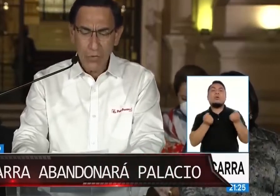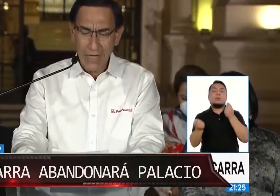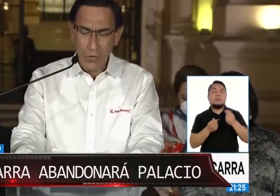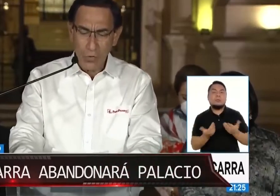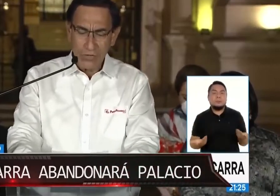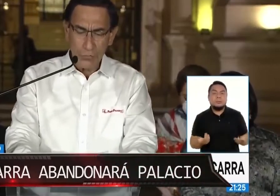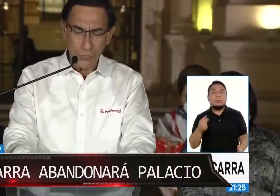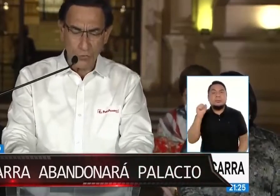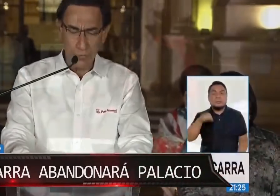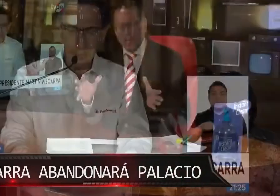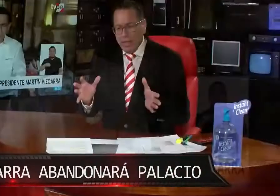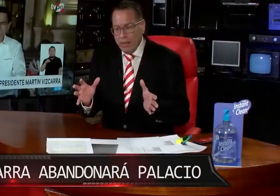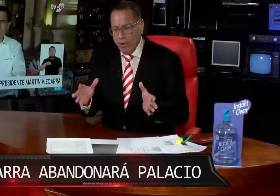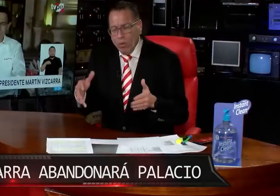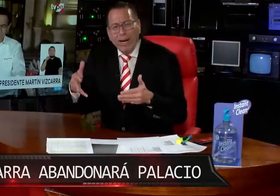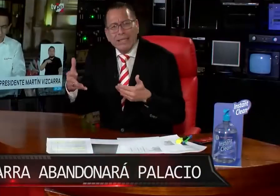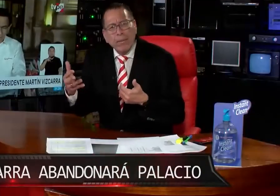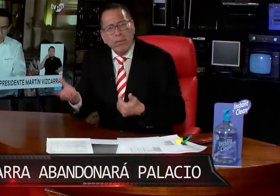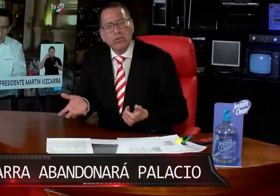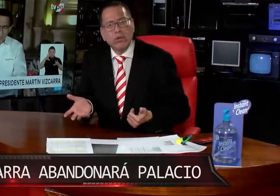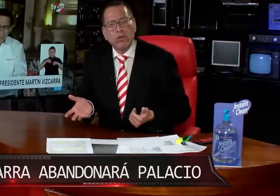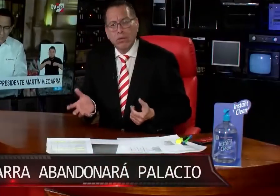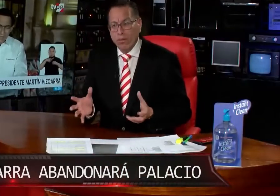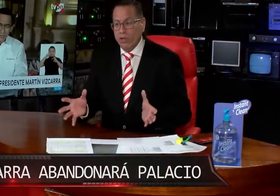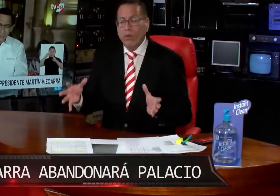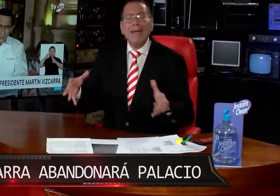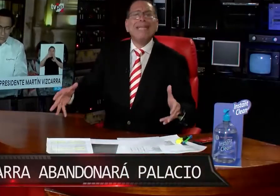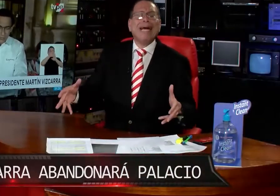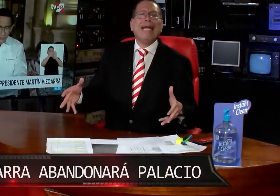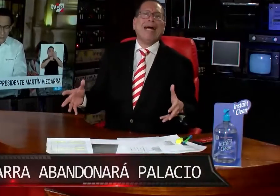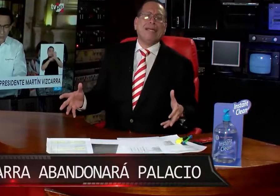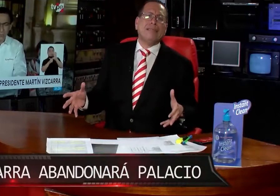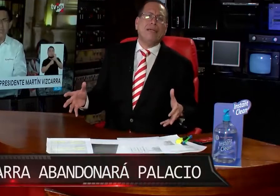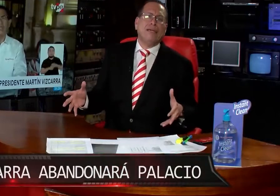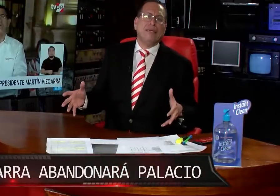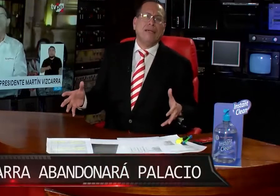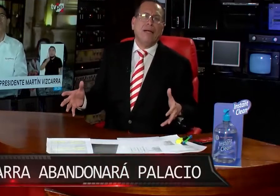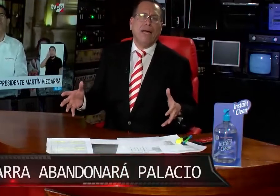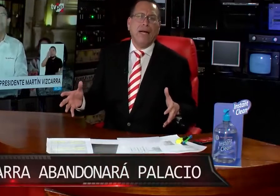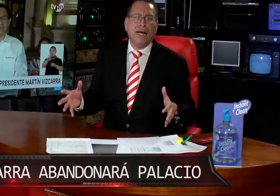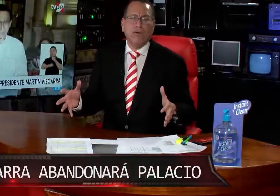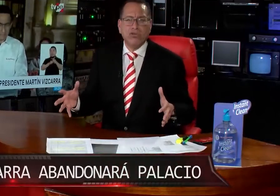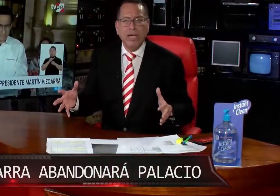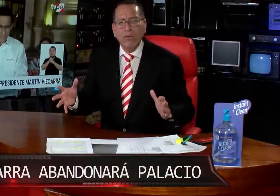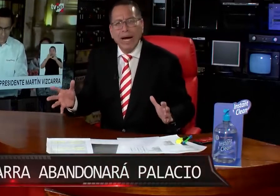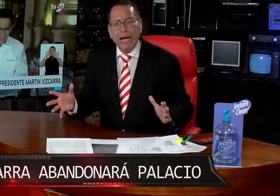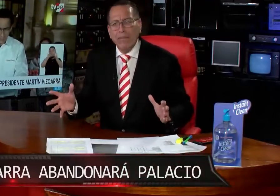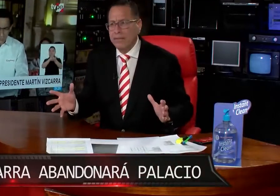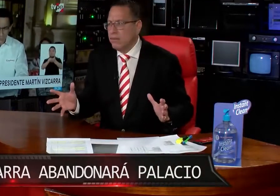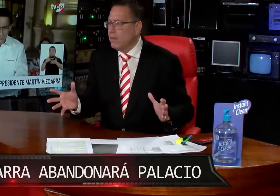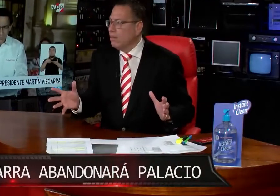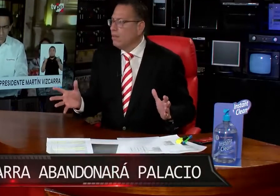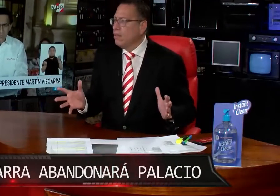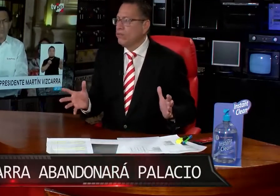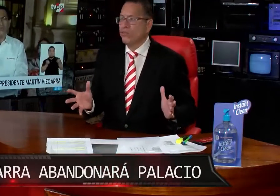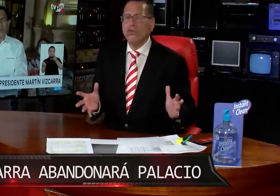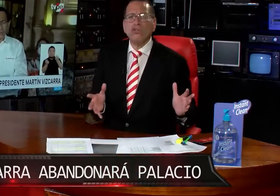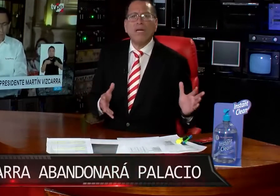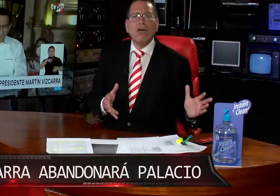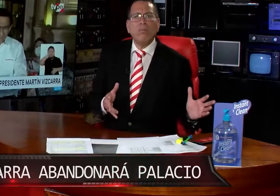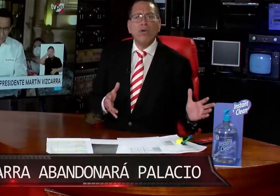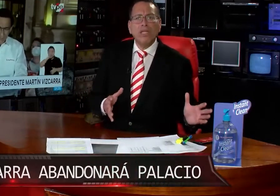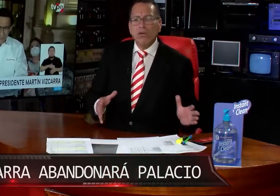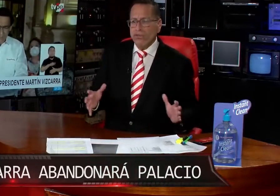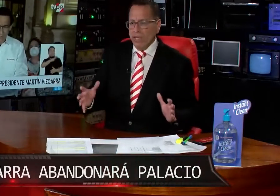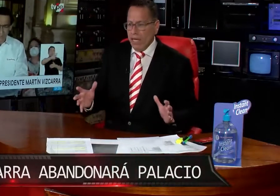caído. Pero ¿cuál es el punto? Cuando meten a la cárcel a José Luna Gálvez, sus